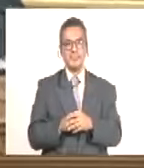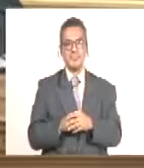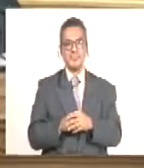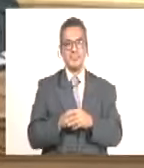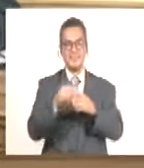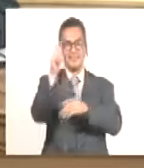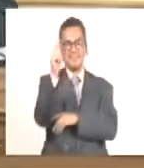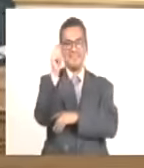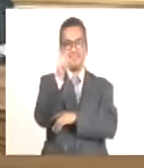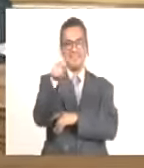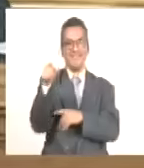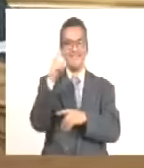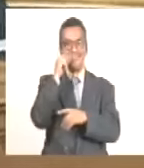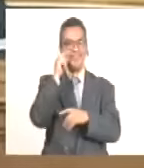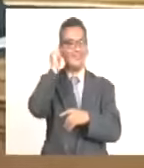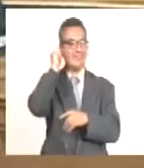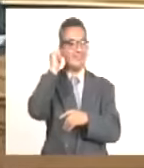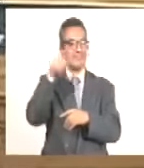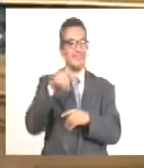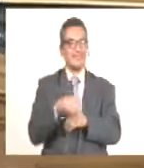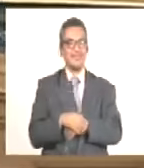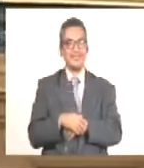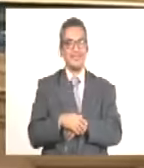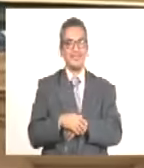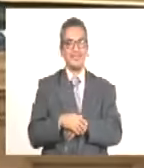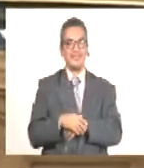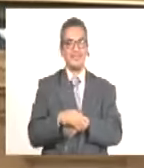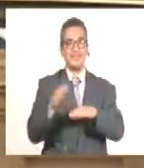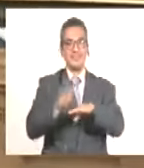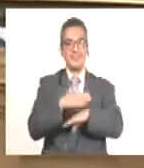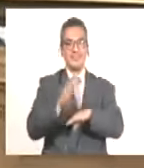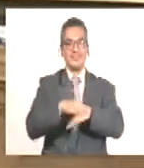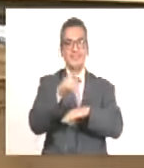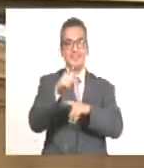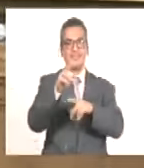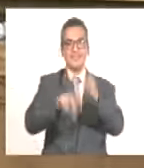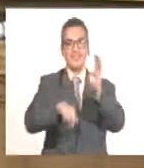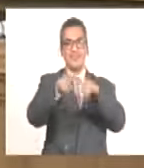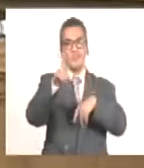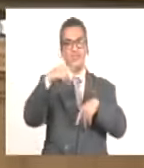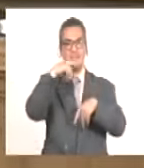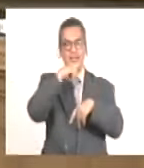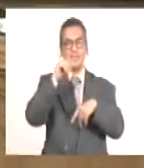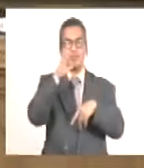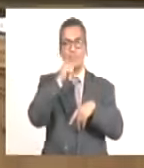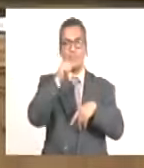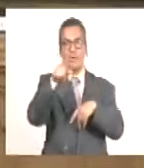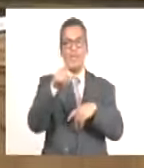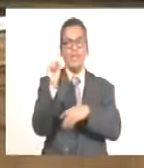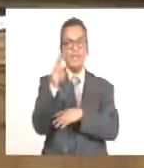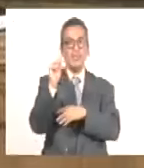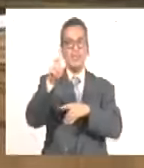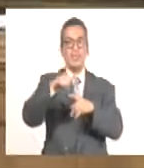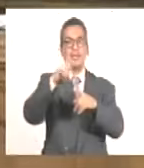Colegas parlamentarios, colegas parlamentarias, el día jueves 12 de octubre no hay sesión,